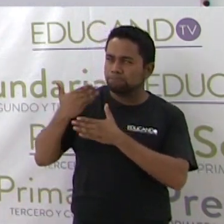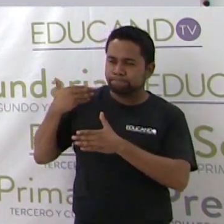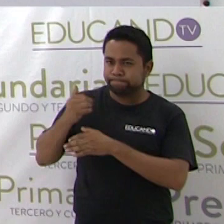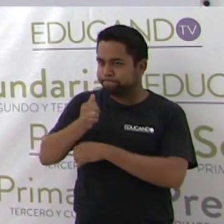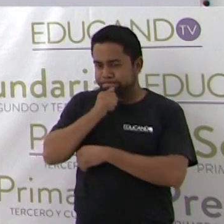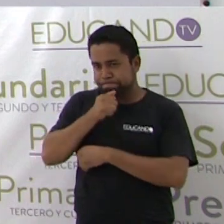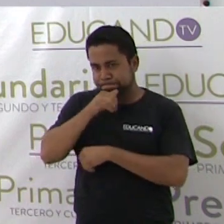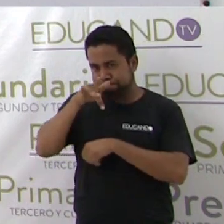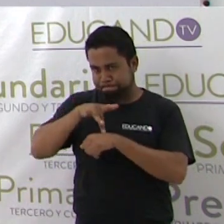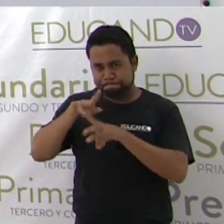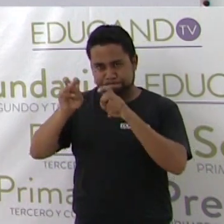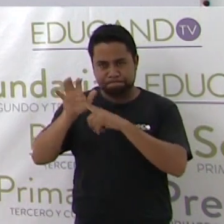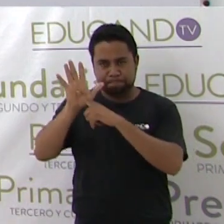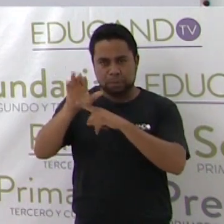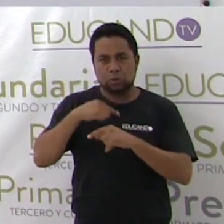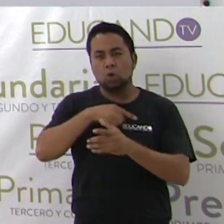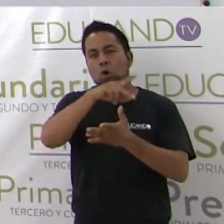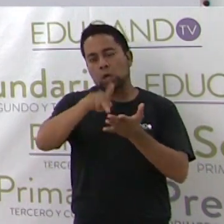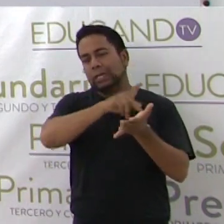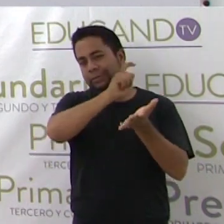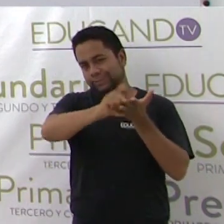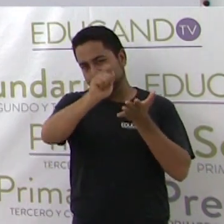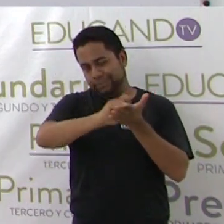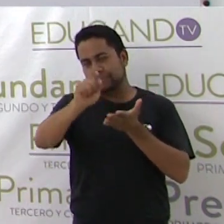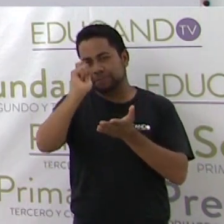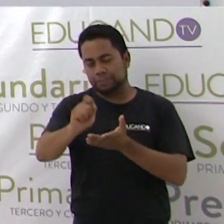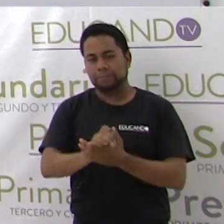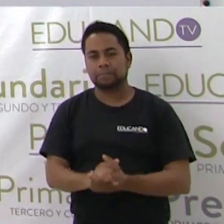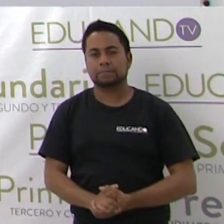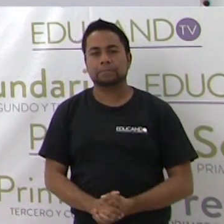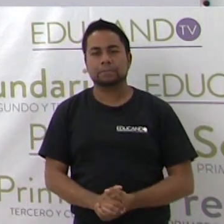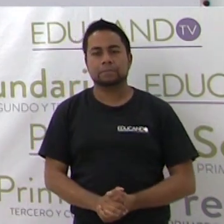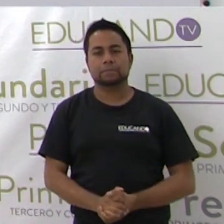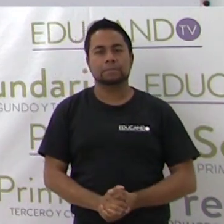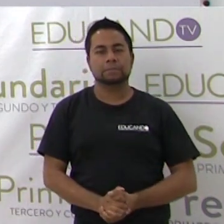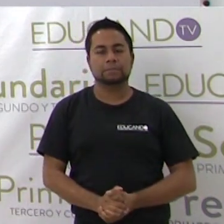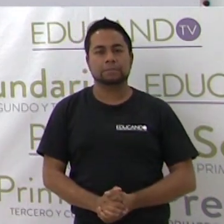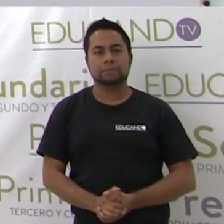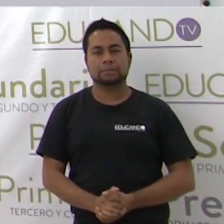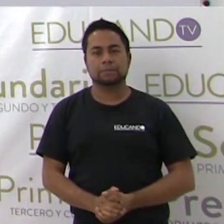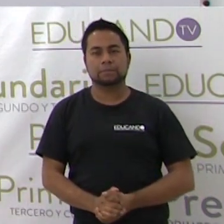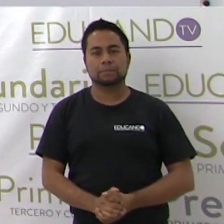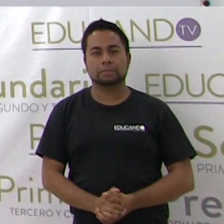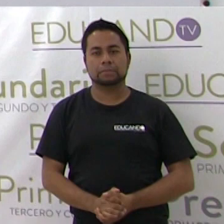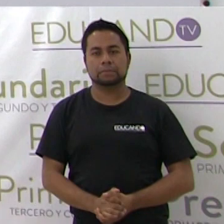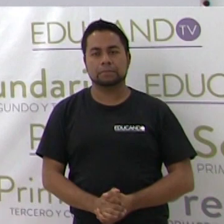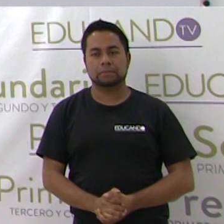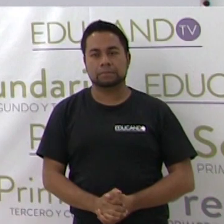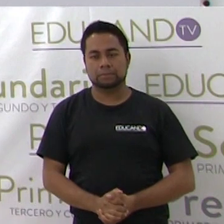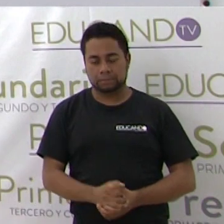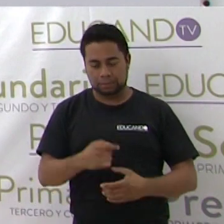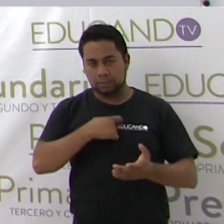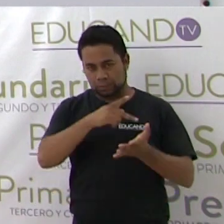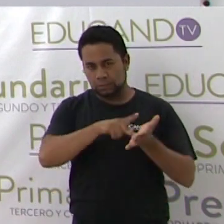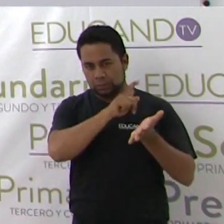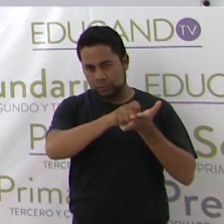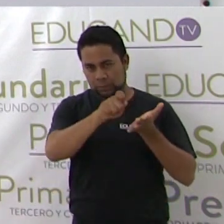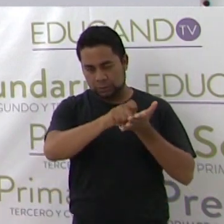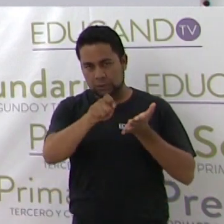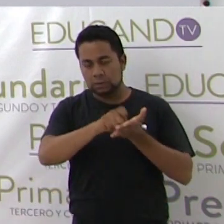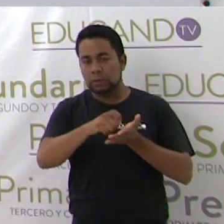son, voy a escribirlo de nuevo, que son los verbos Los